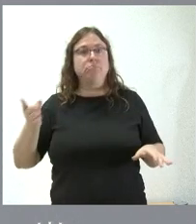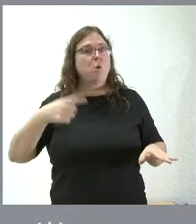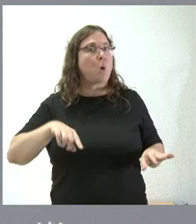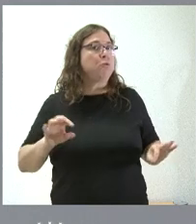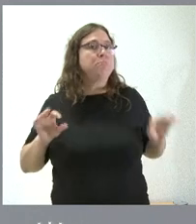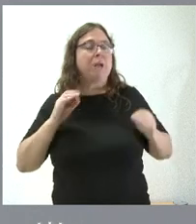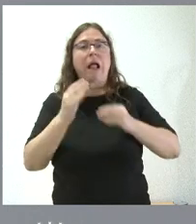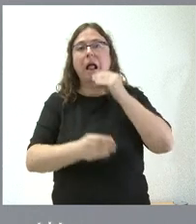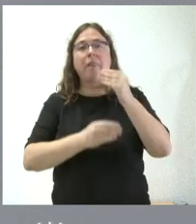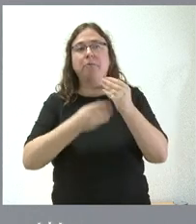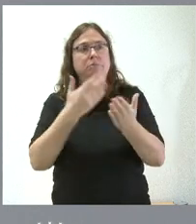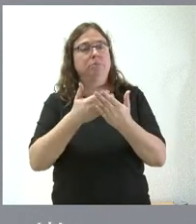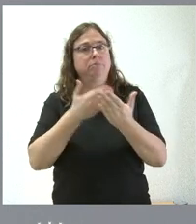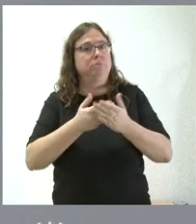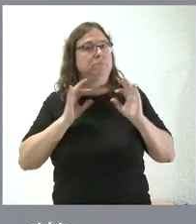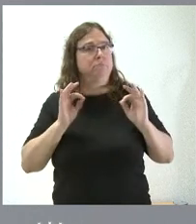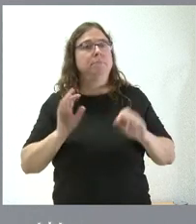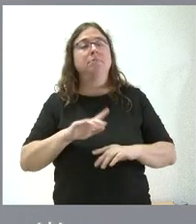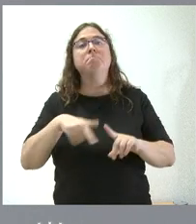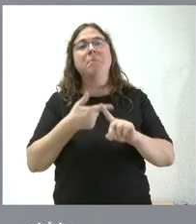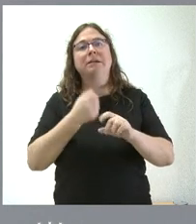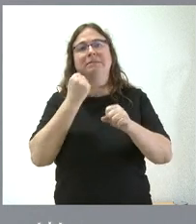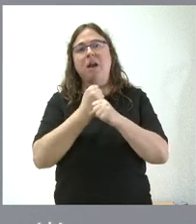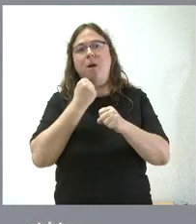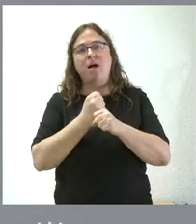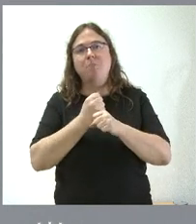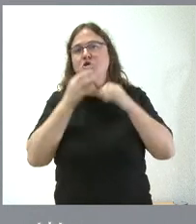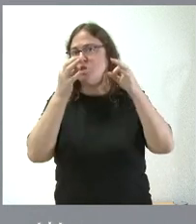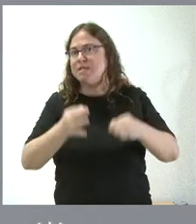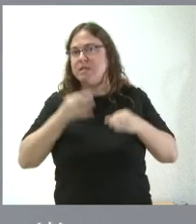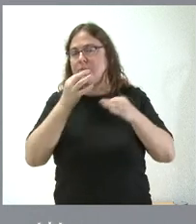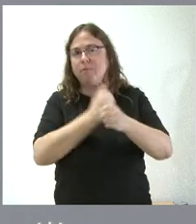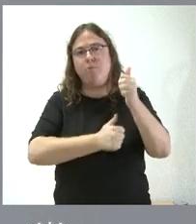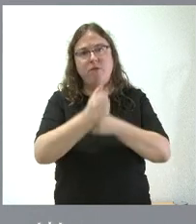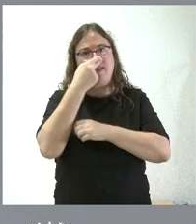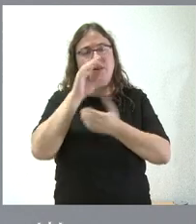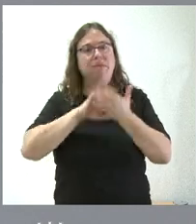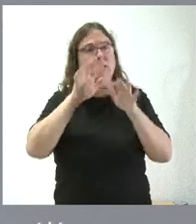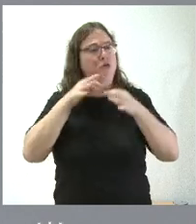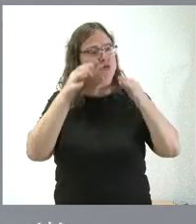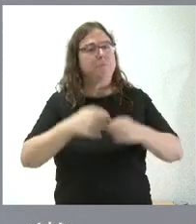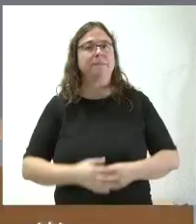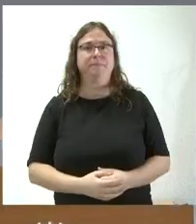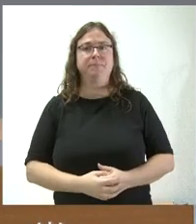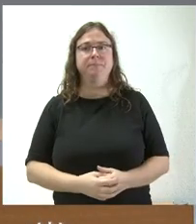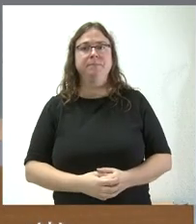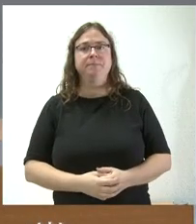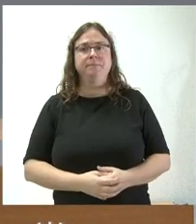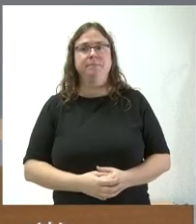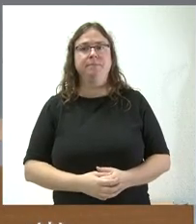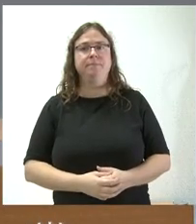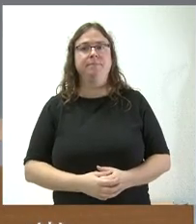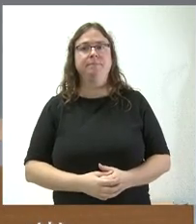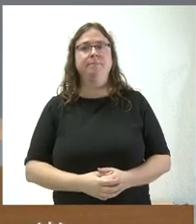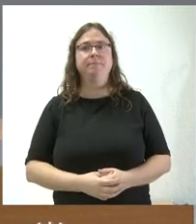pues lo que haremos es constatar ese hecho y trabajar siempre en el interés de Castilla y león que es lo que hemos hecho desde siempre